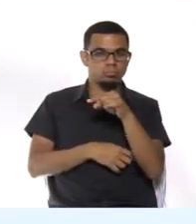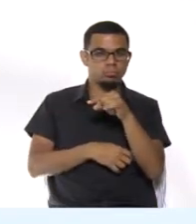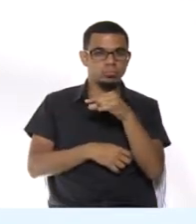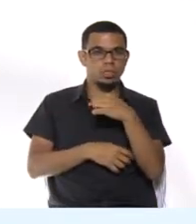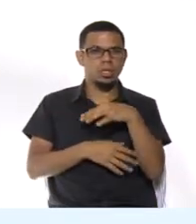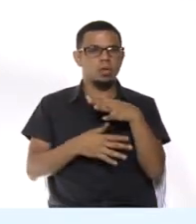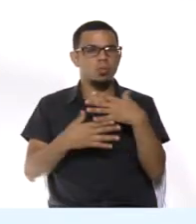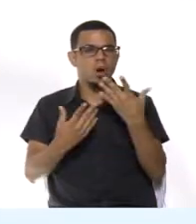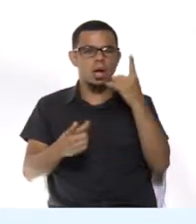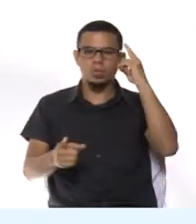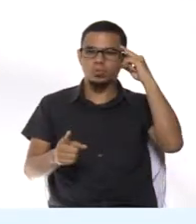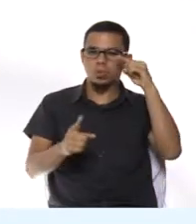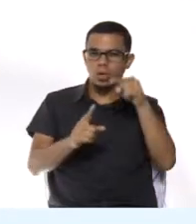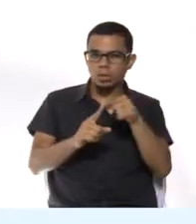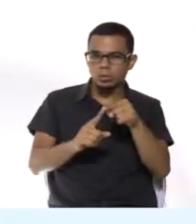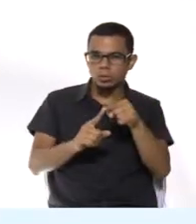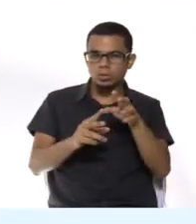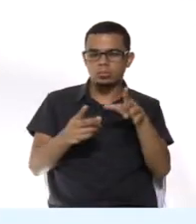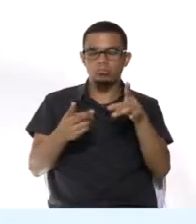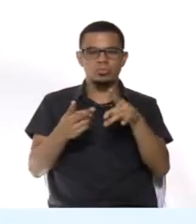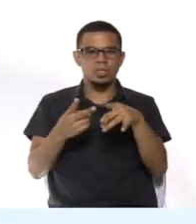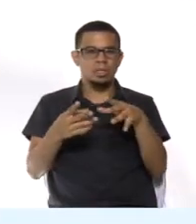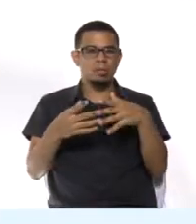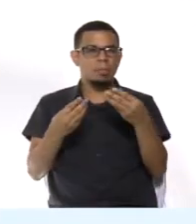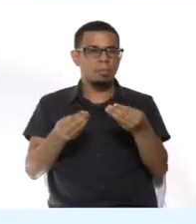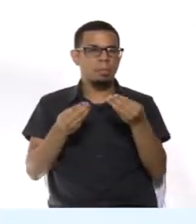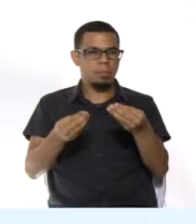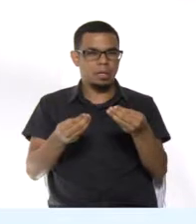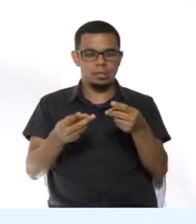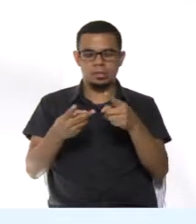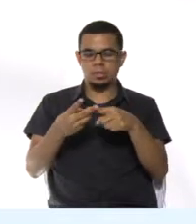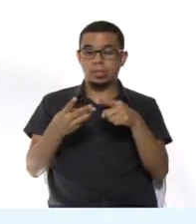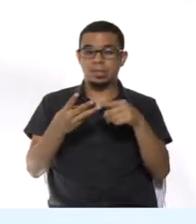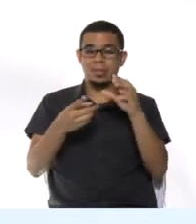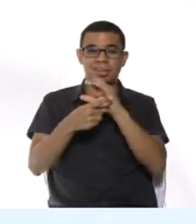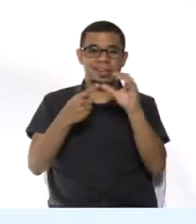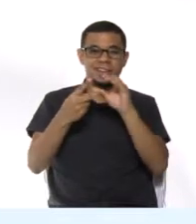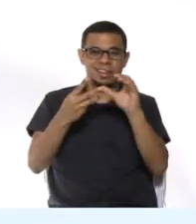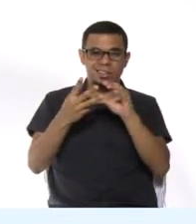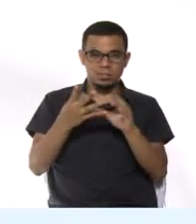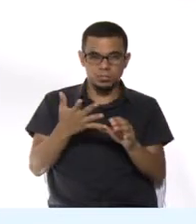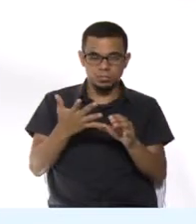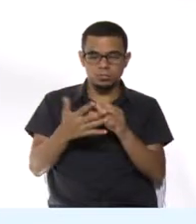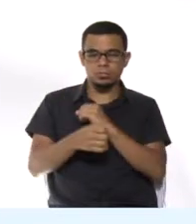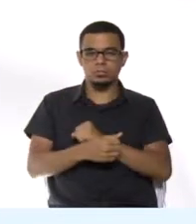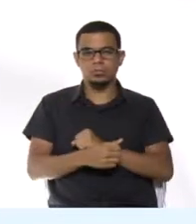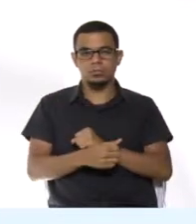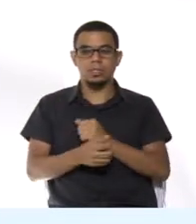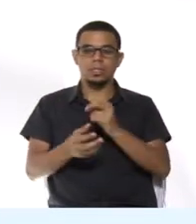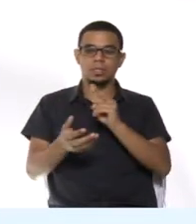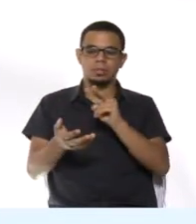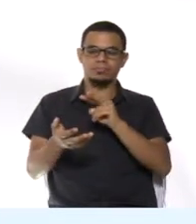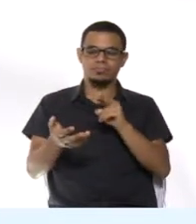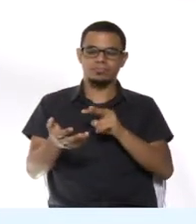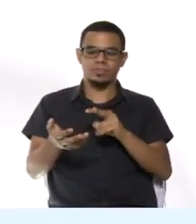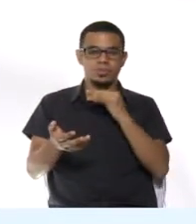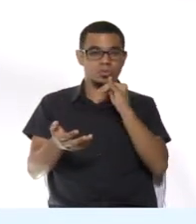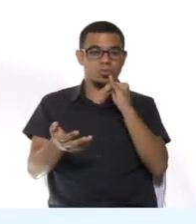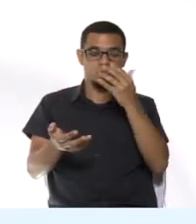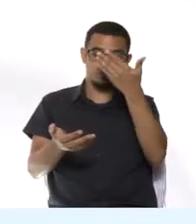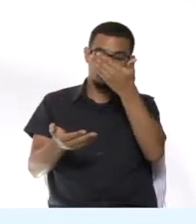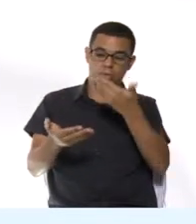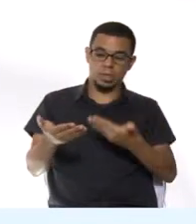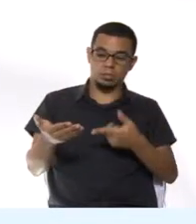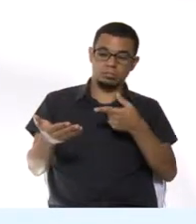de este texto, en qué consiste, cuál es su propósito, cuáles son las características de este texto. Entonces podemos decir que el